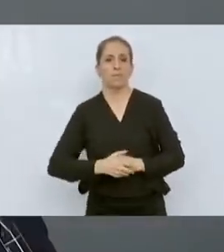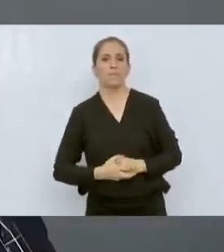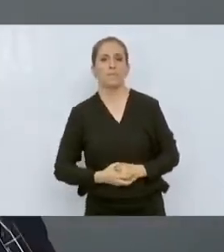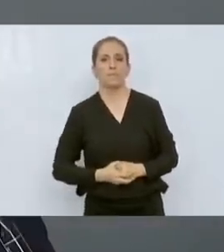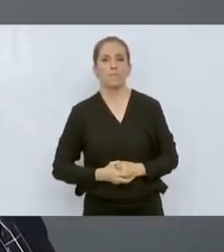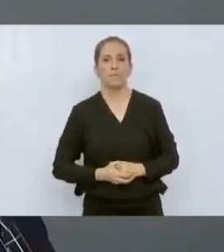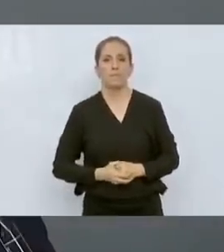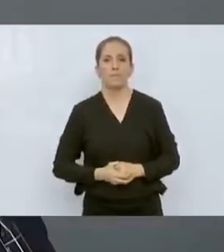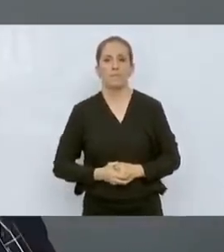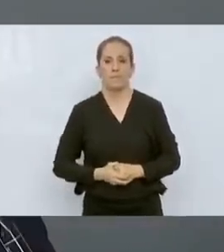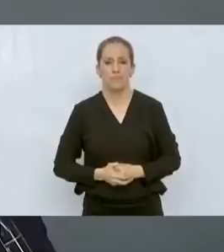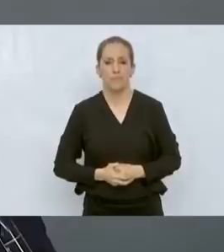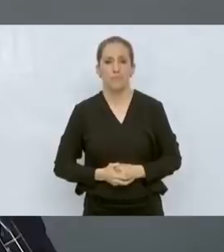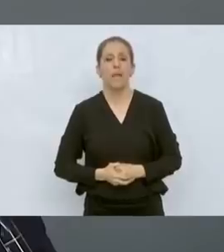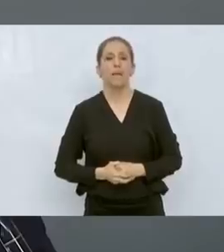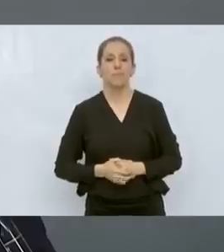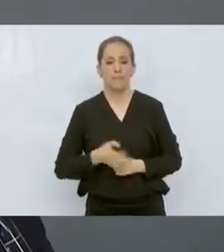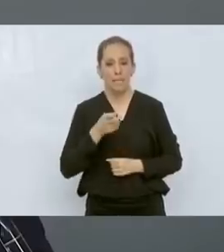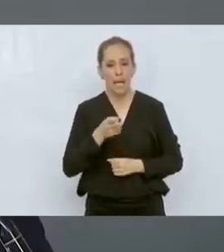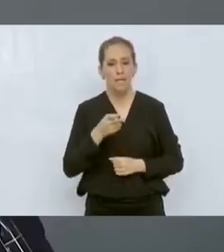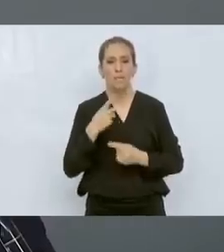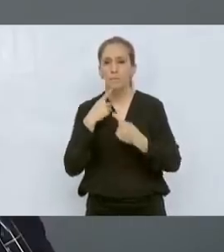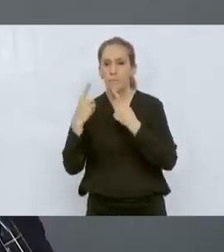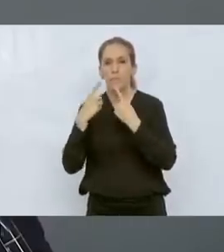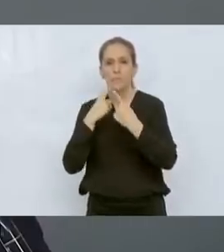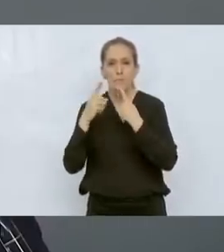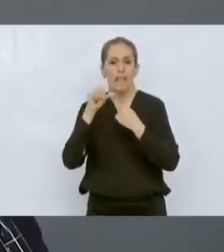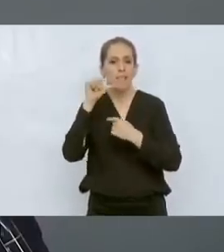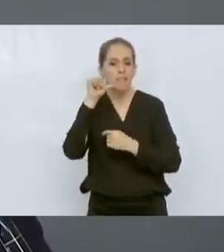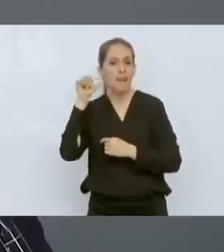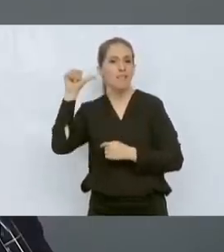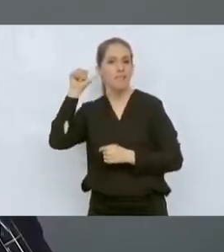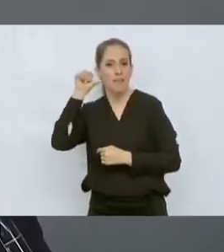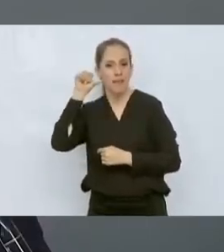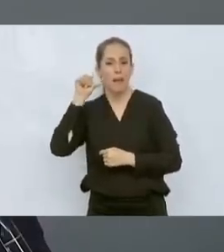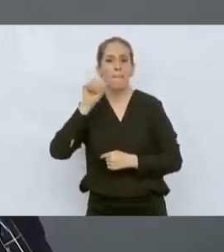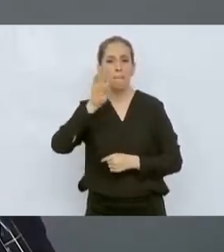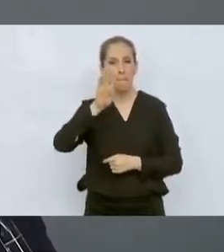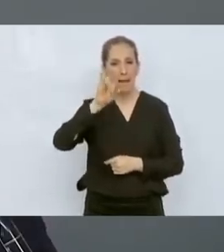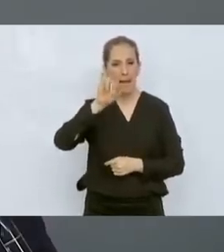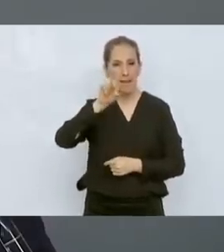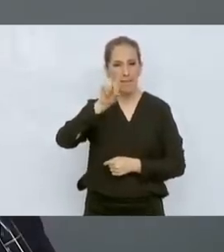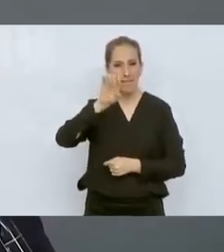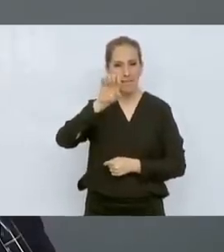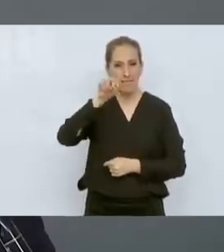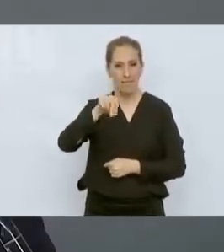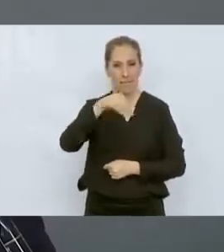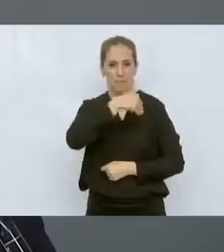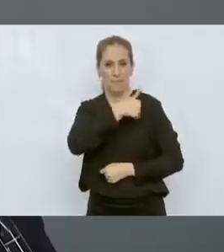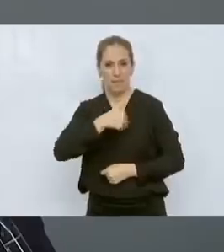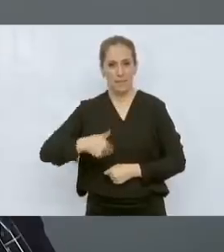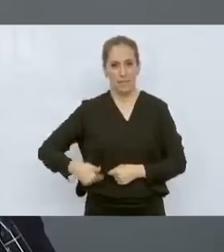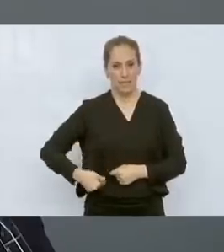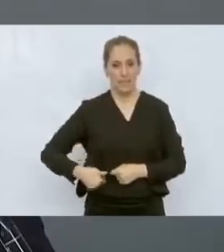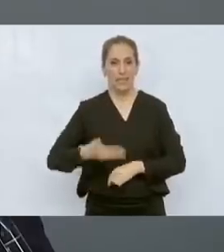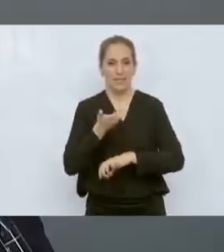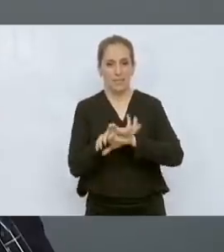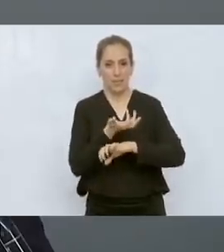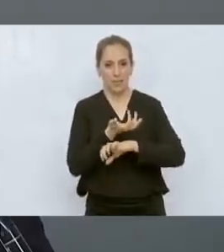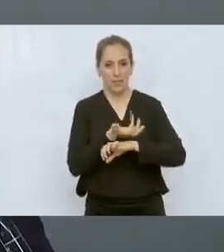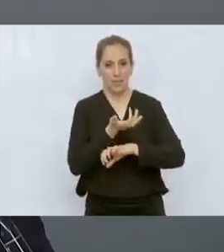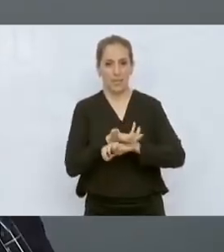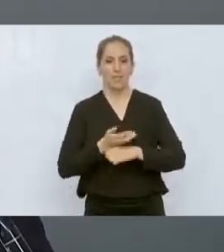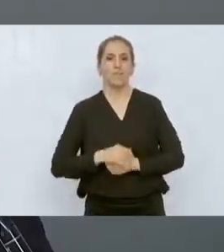plática, la conversación de ayer con el presidente Biden, que se